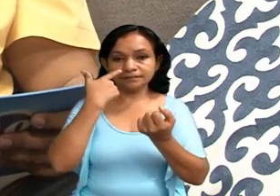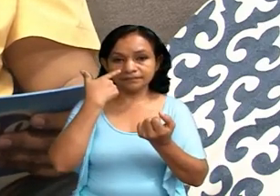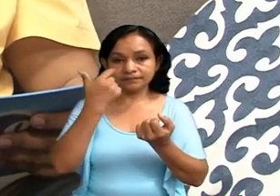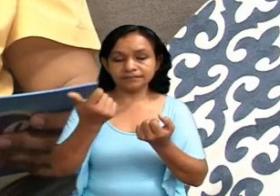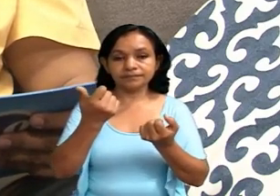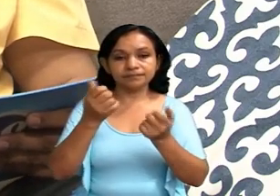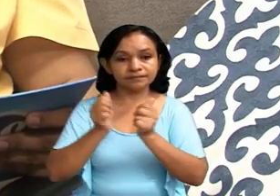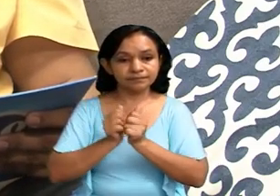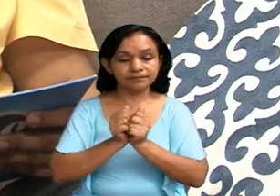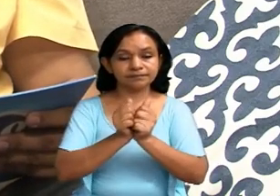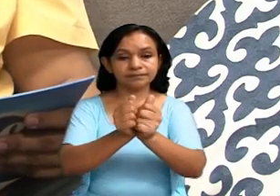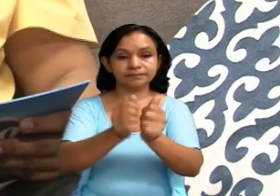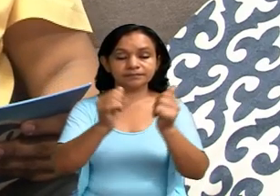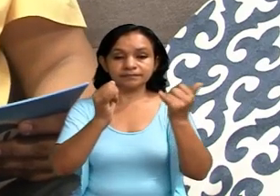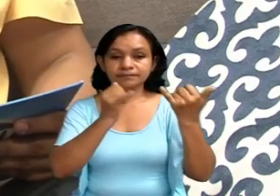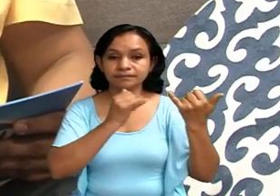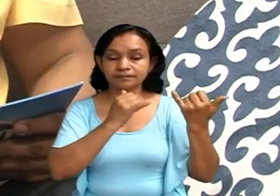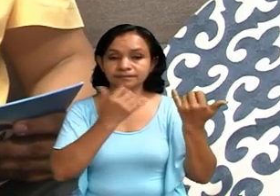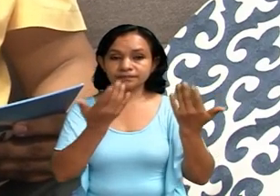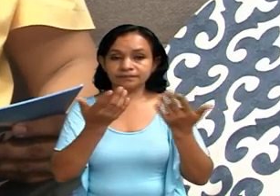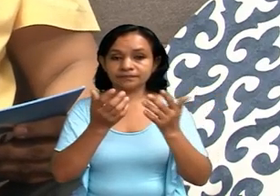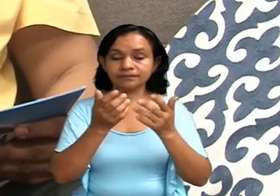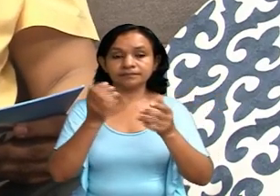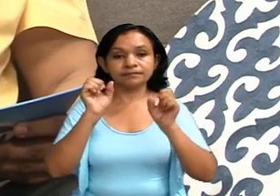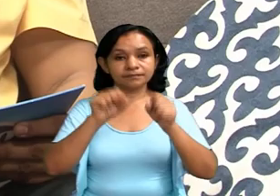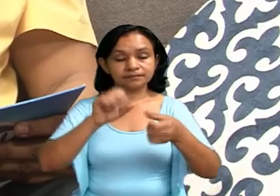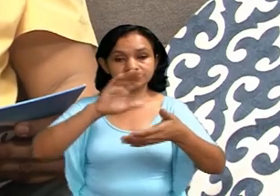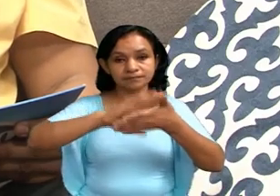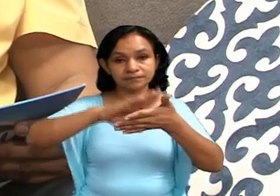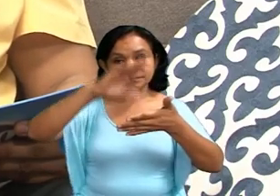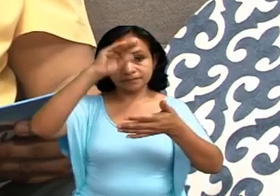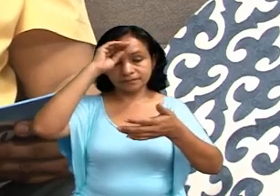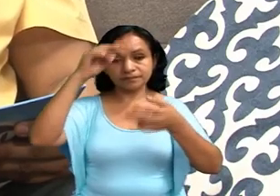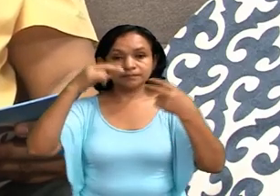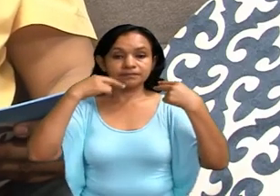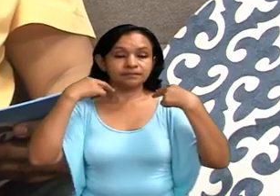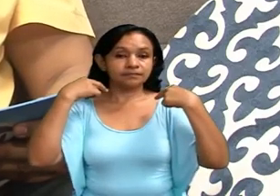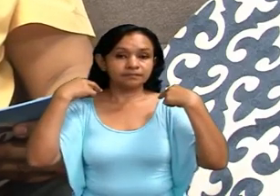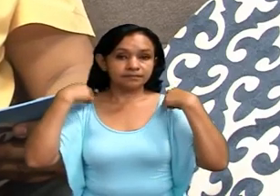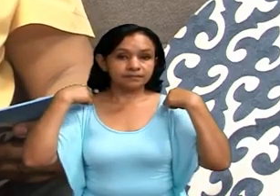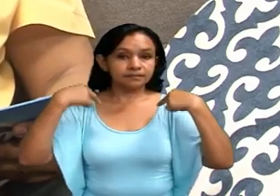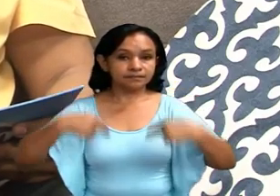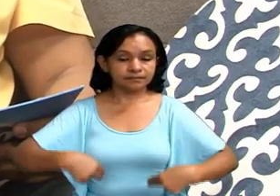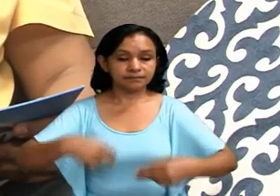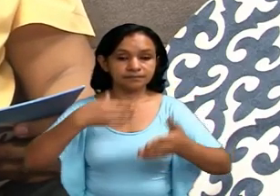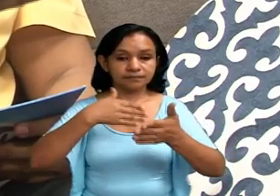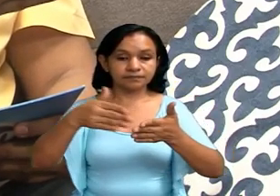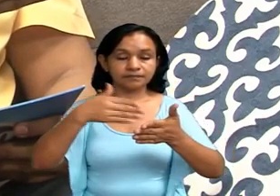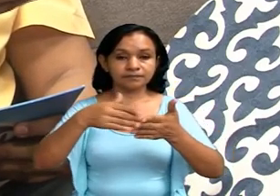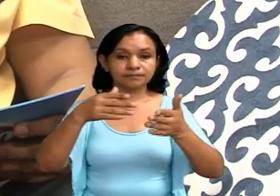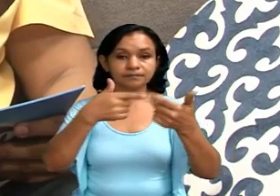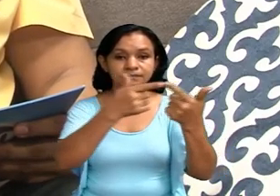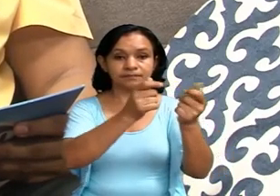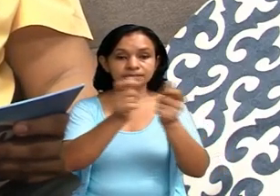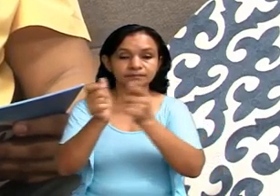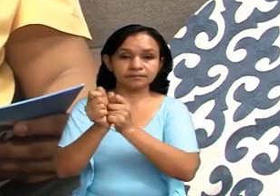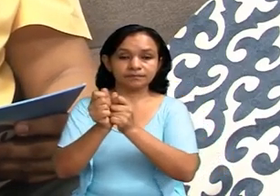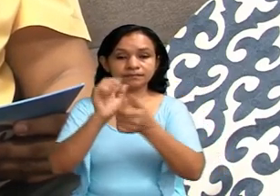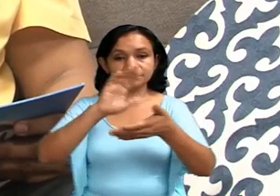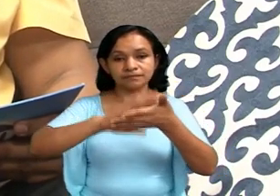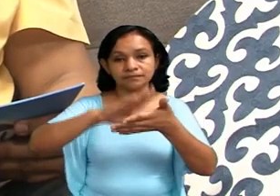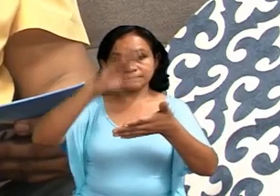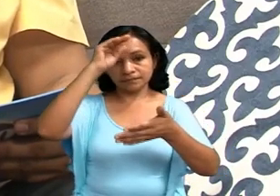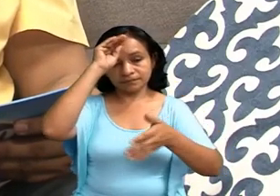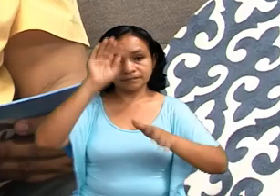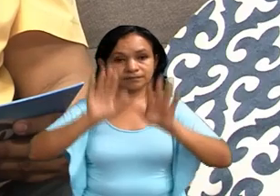partir del acompañamiento institucional, a partir de las capacitaciones del recurso humano, la facilitación de los equipos, pero también la apropiación de